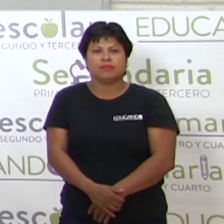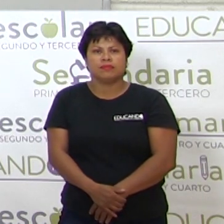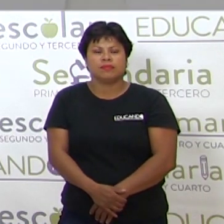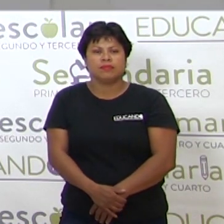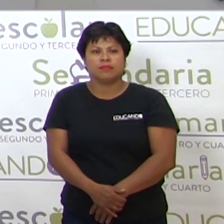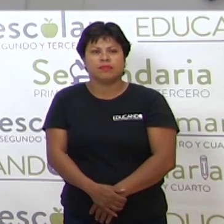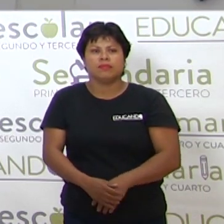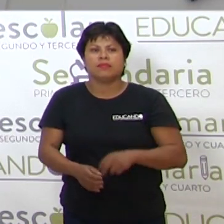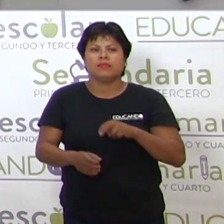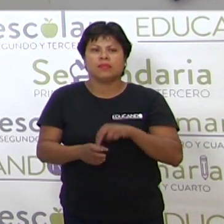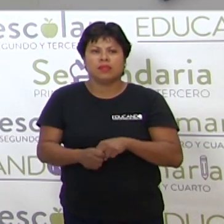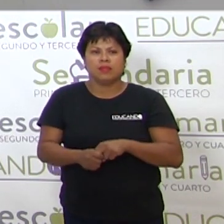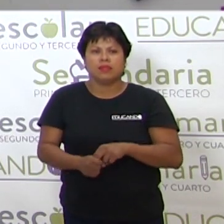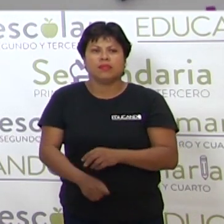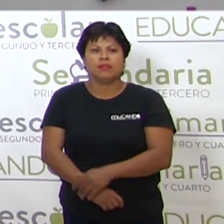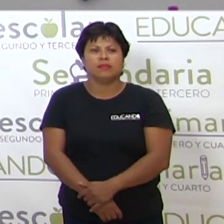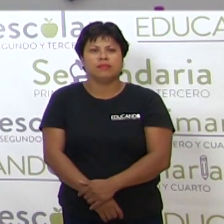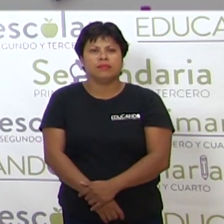en